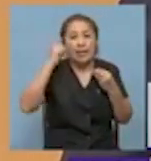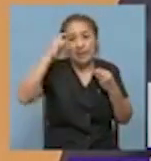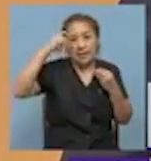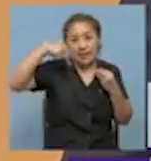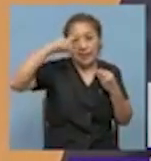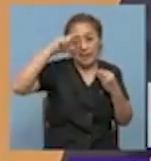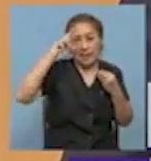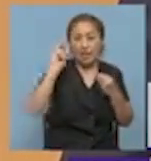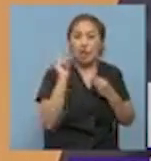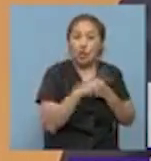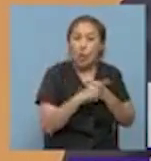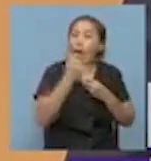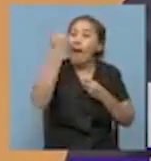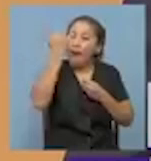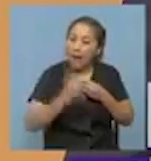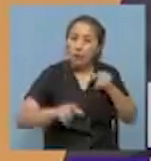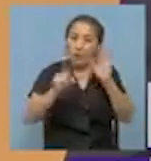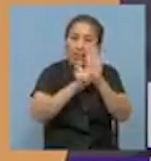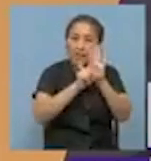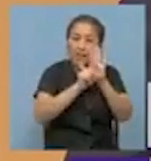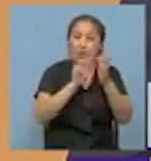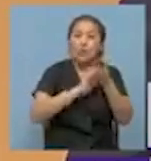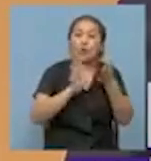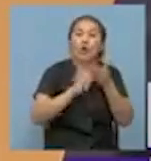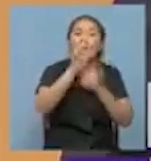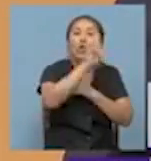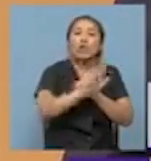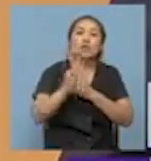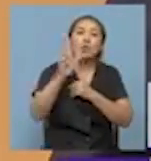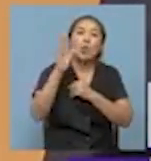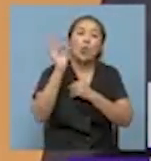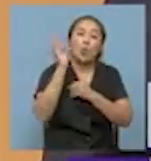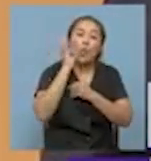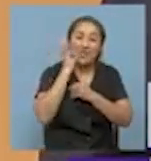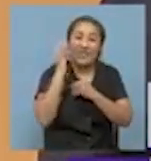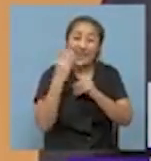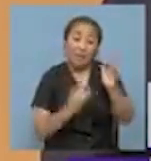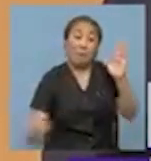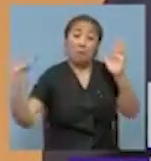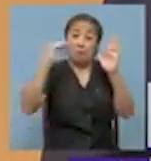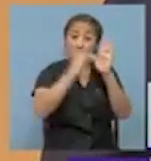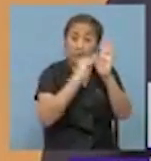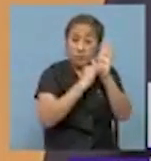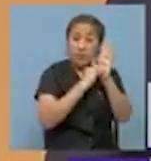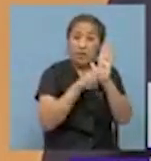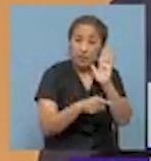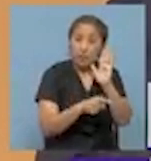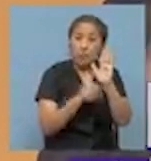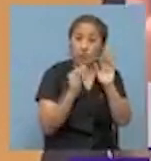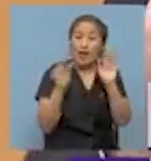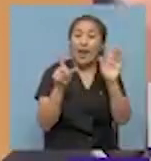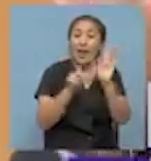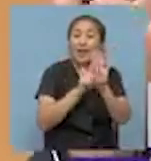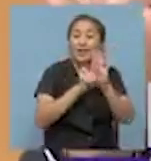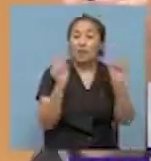hubo una resolución que es las 340 en donde se introduce explícitamente como es una resolución que reglamenta